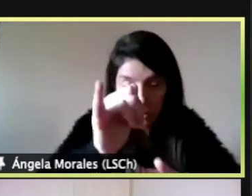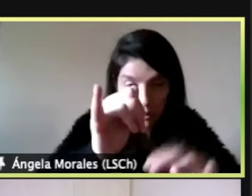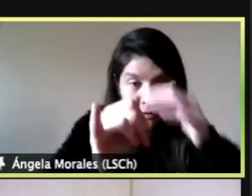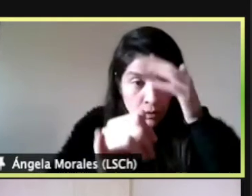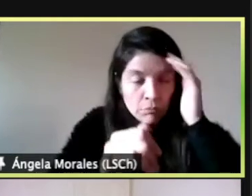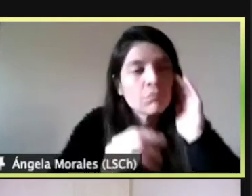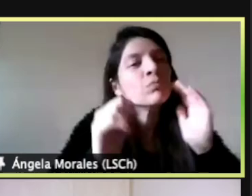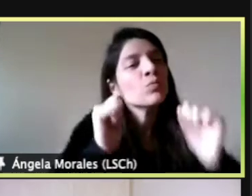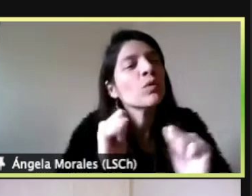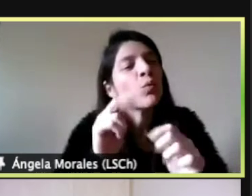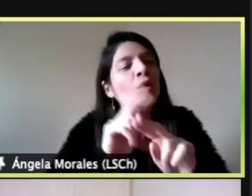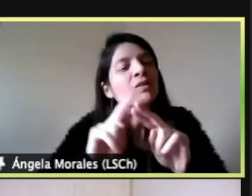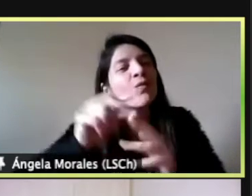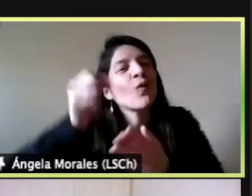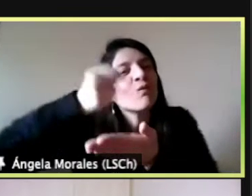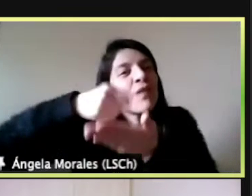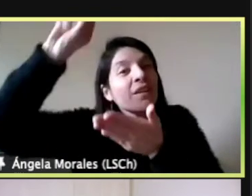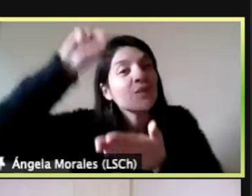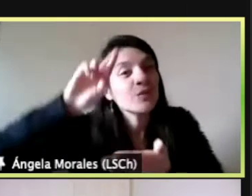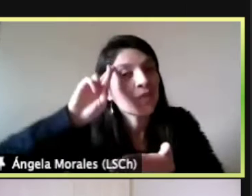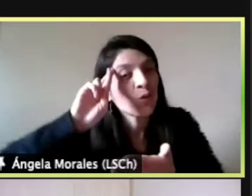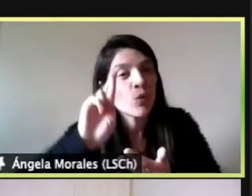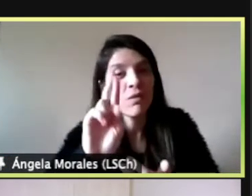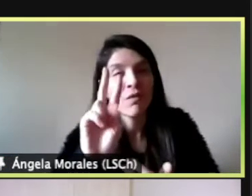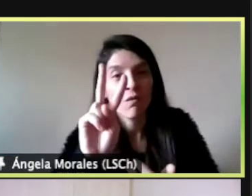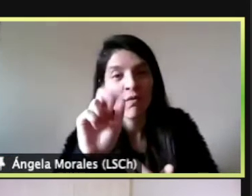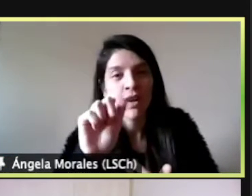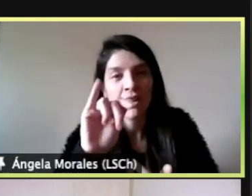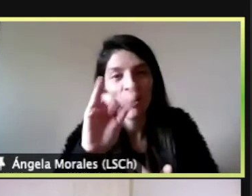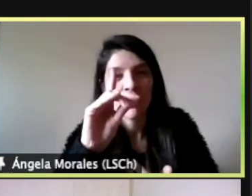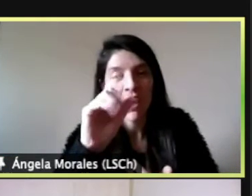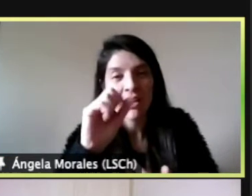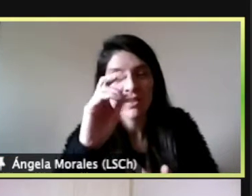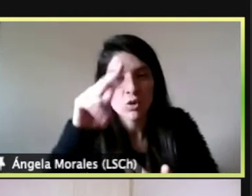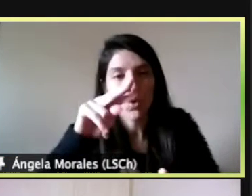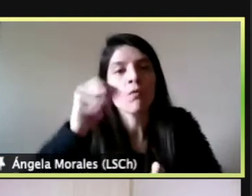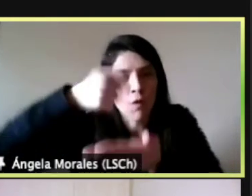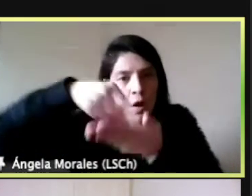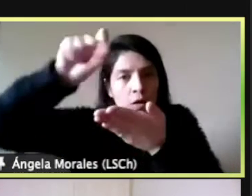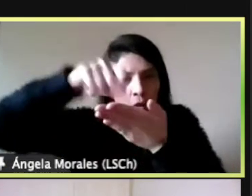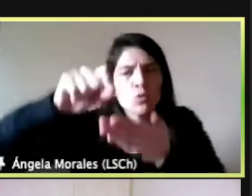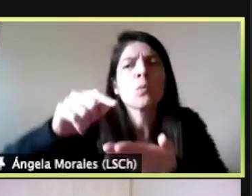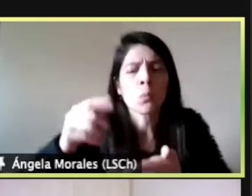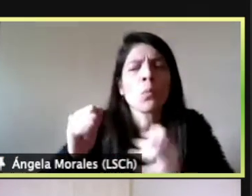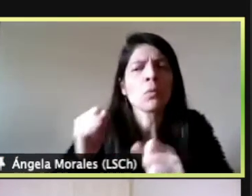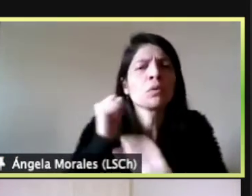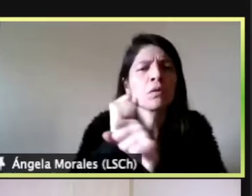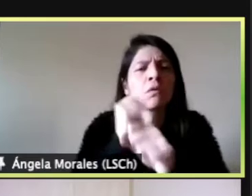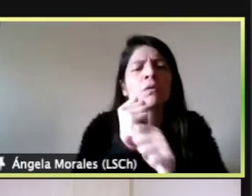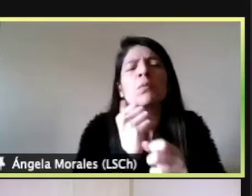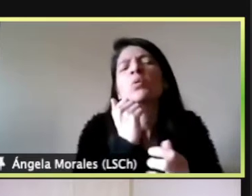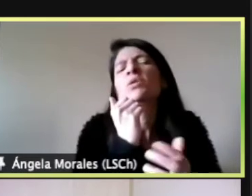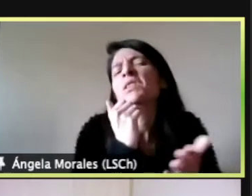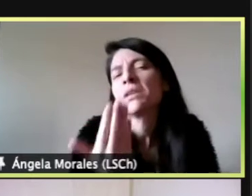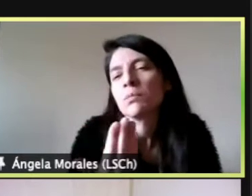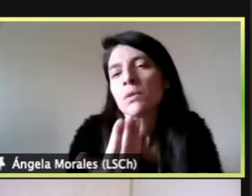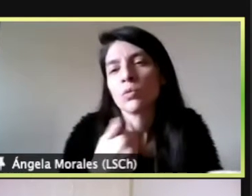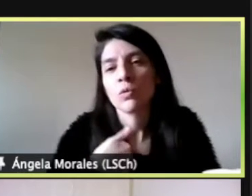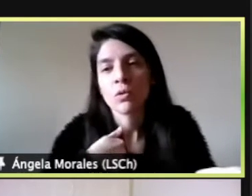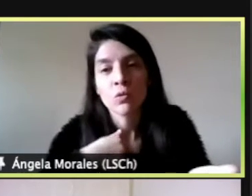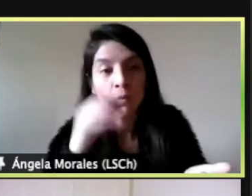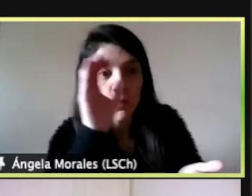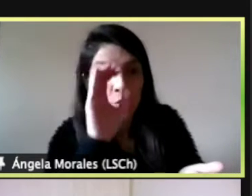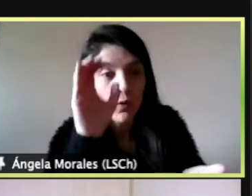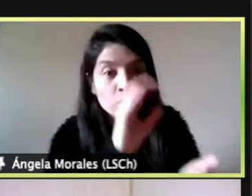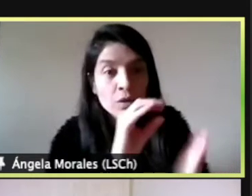nos permitía trabajar de esta manera más simple. Entonces yo voy a ir a datos, voy a situarme acá, voy a ir a